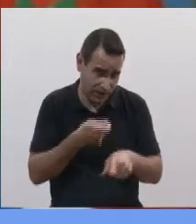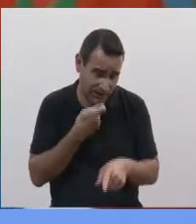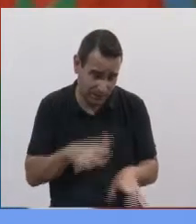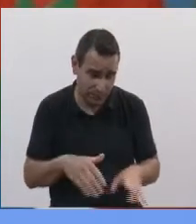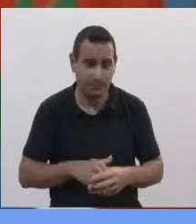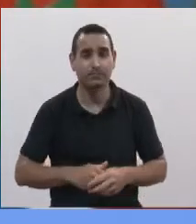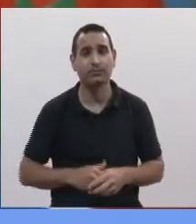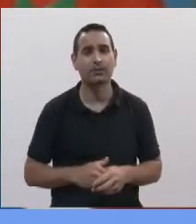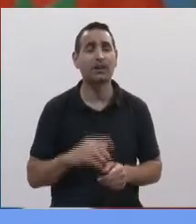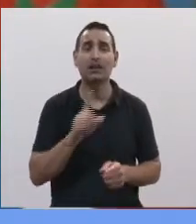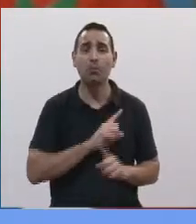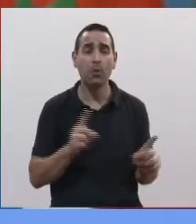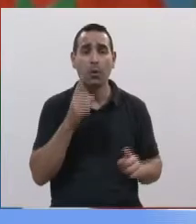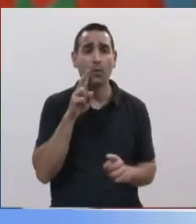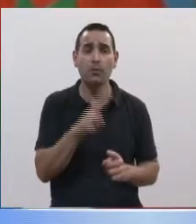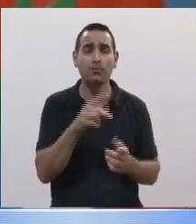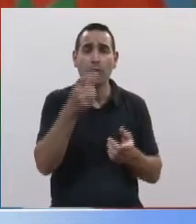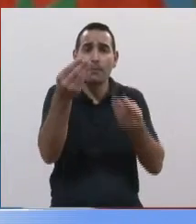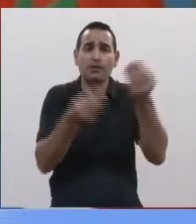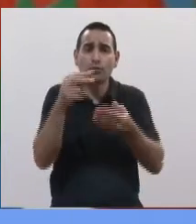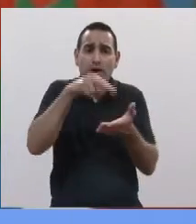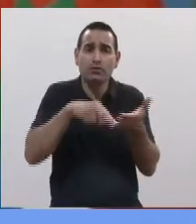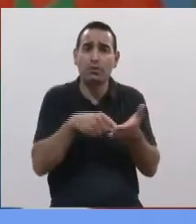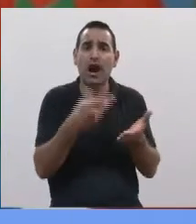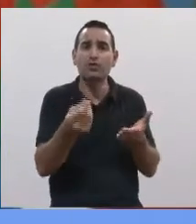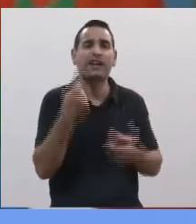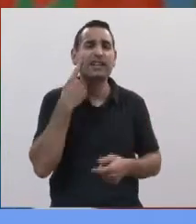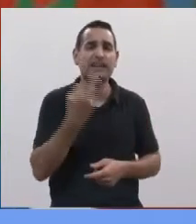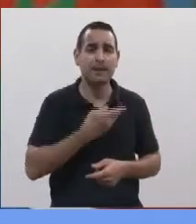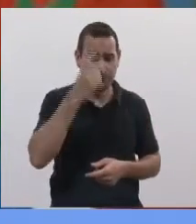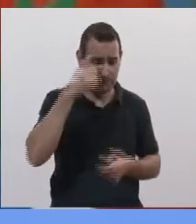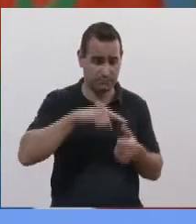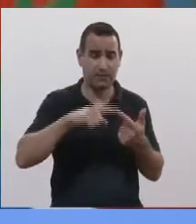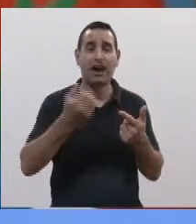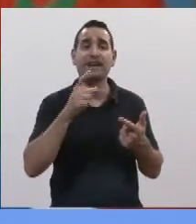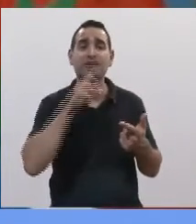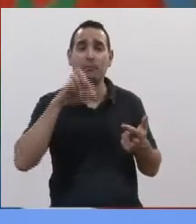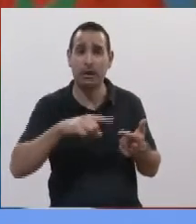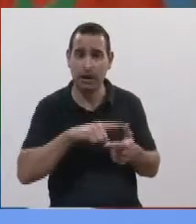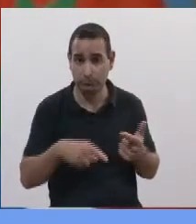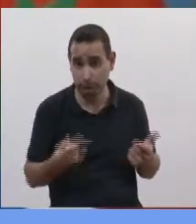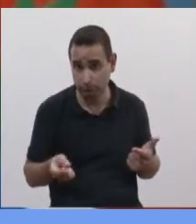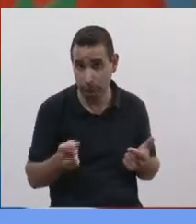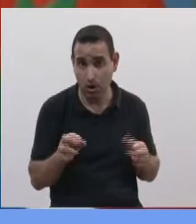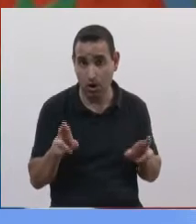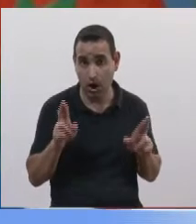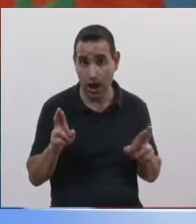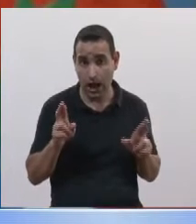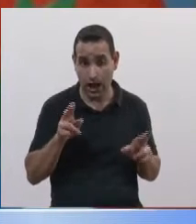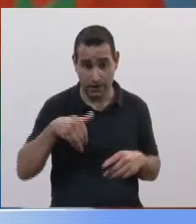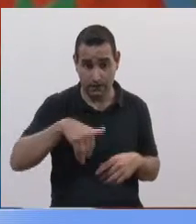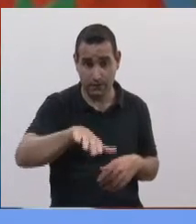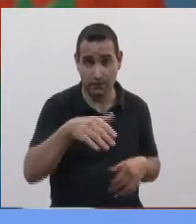del presupuesto que esté contemplado esta ayuda, el IFE, el ATP. Espero que lo que se